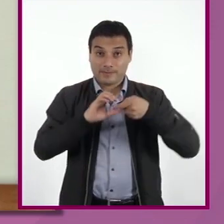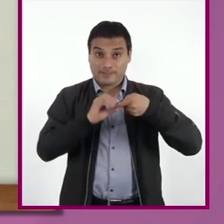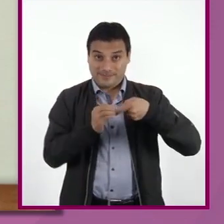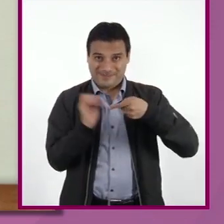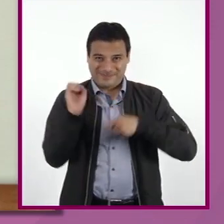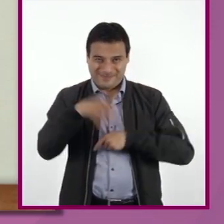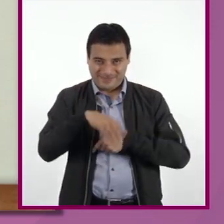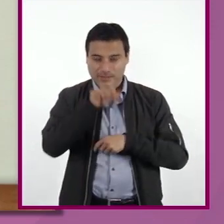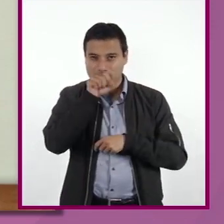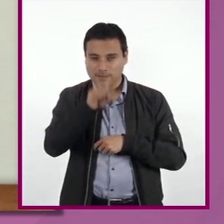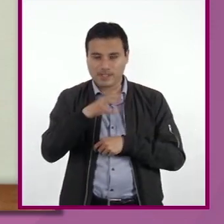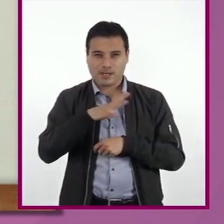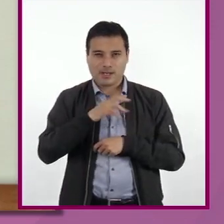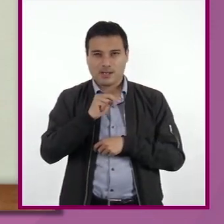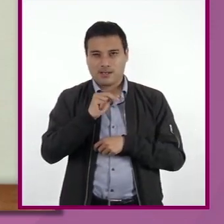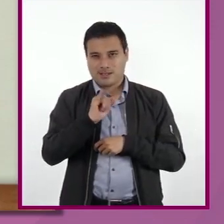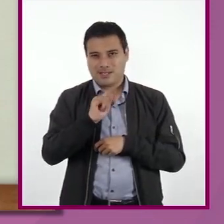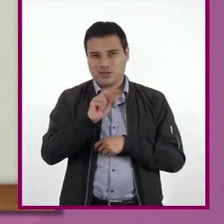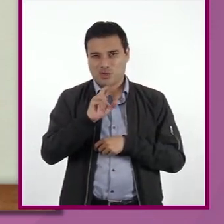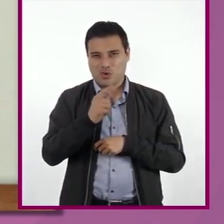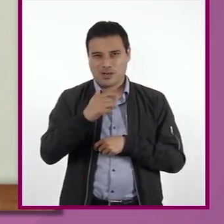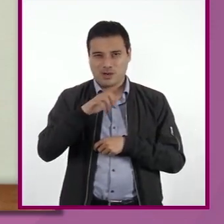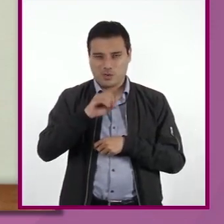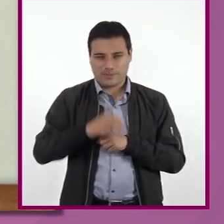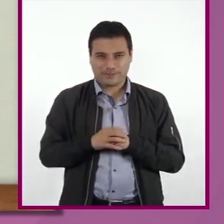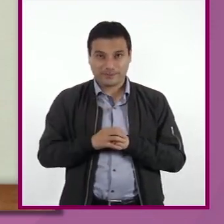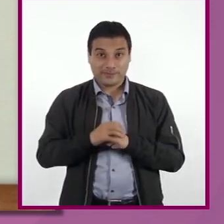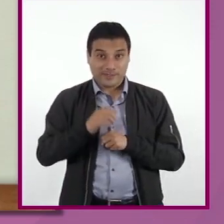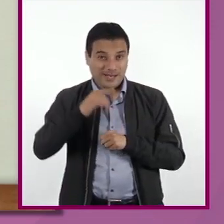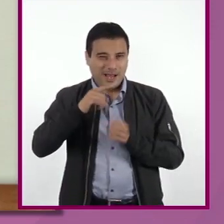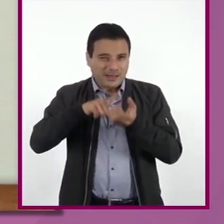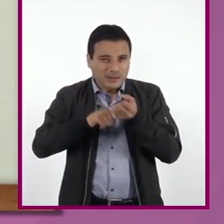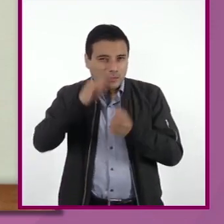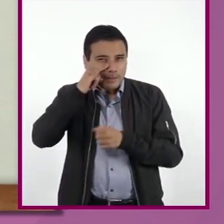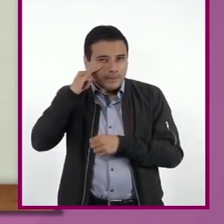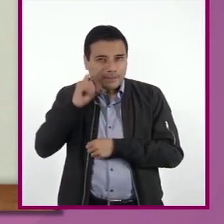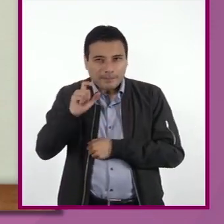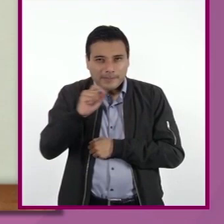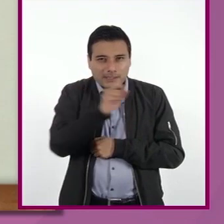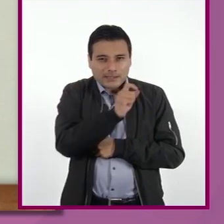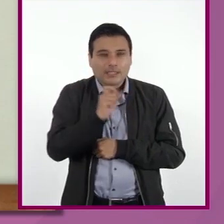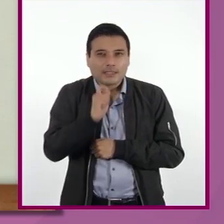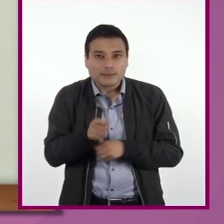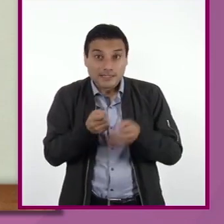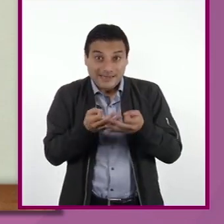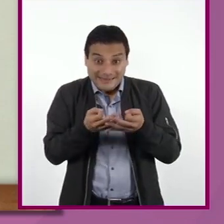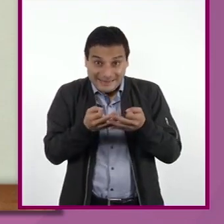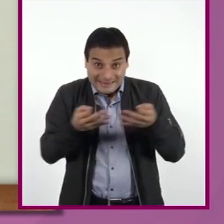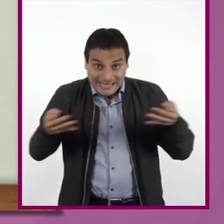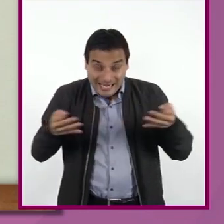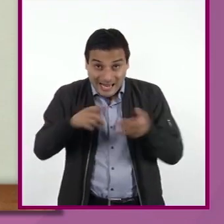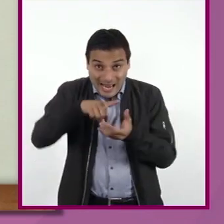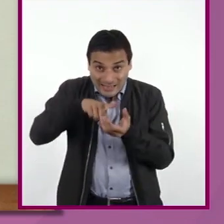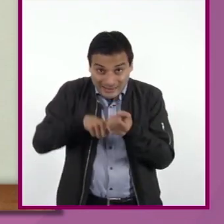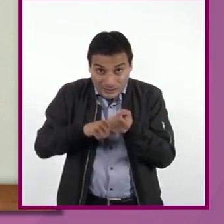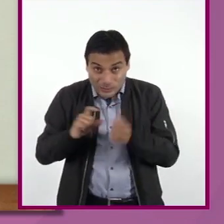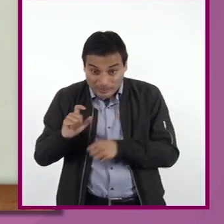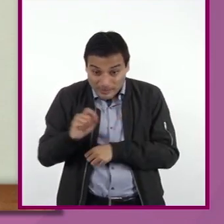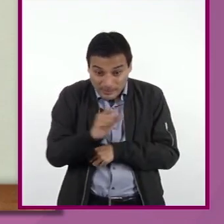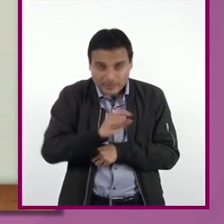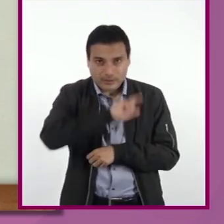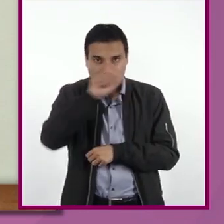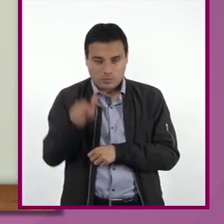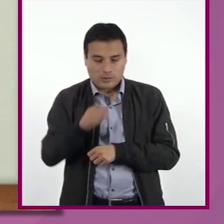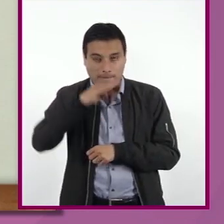mediante la participación de unas bacterias conocidas como nitrificantes, que fertilizan la tierra y nutren al maíz. Si no se